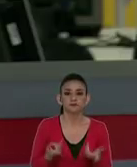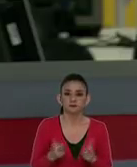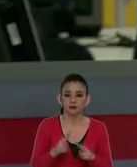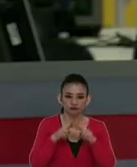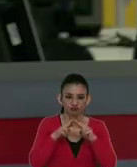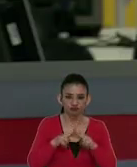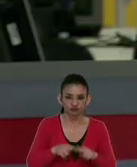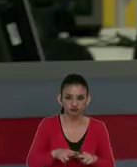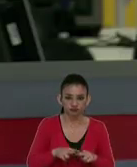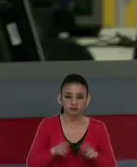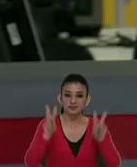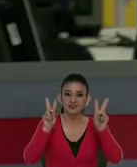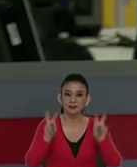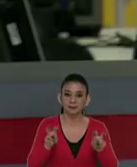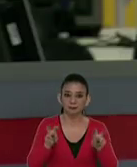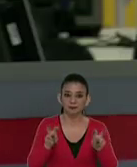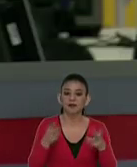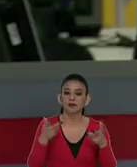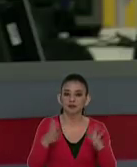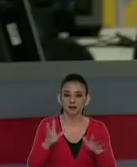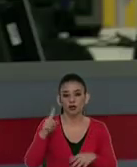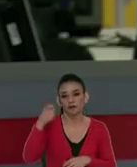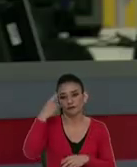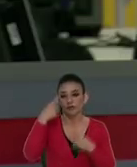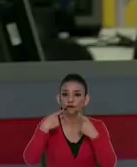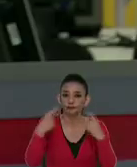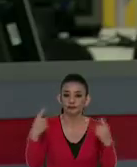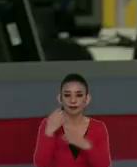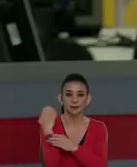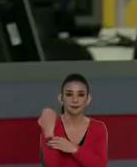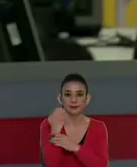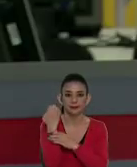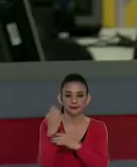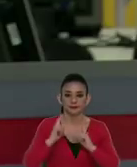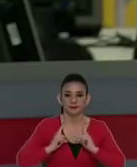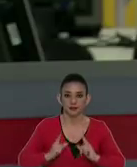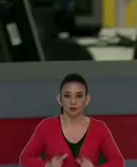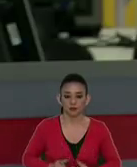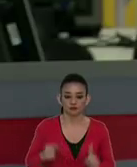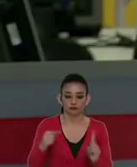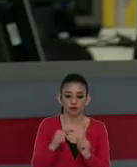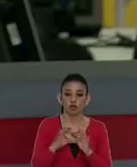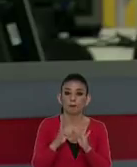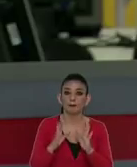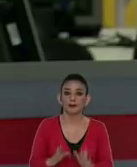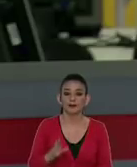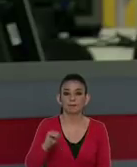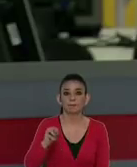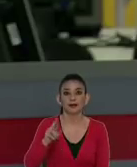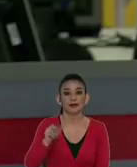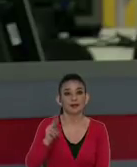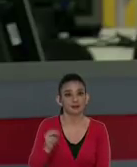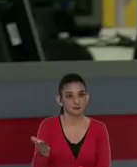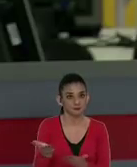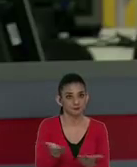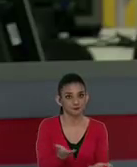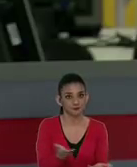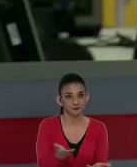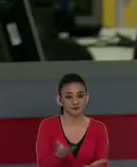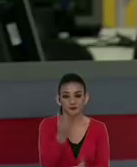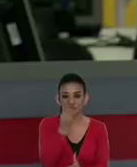del caso tras la medida anunciada por el gobierno. Allí se encuentra Marilyn Jaramillo para tenernos los detalles. Adelante, Marilyn. Buenas